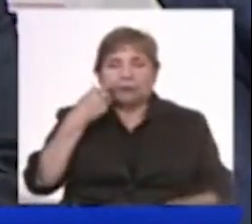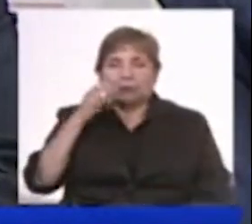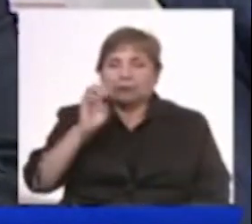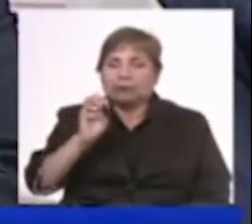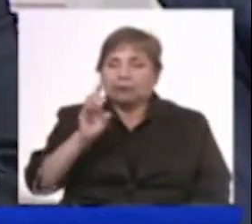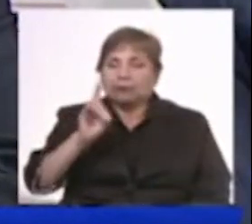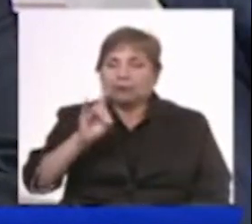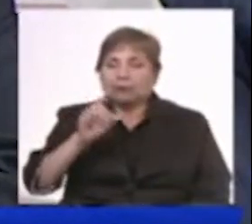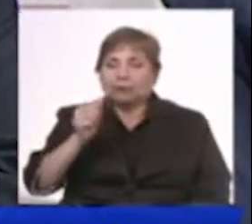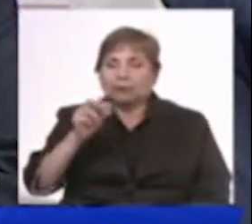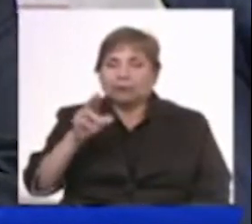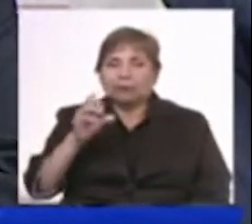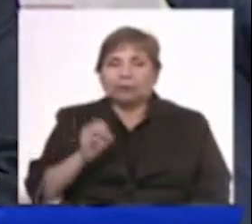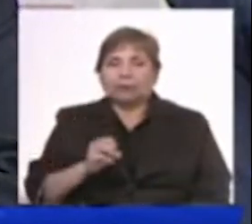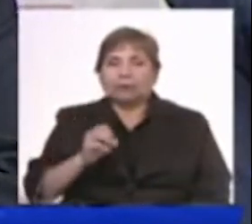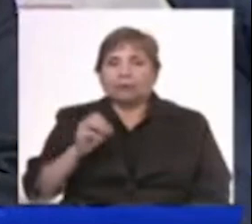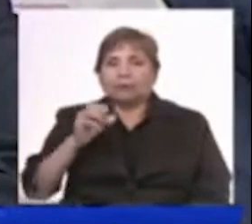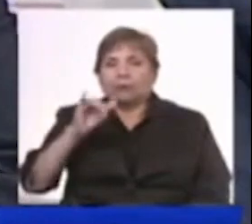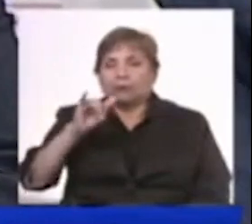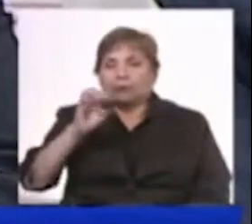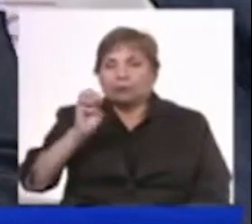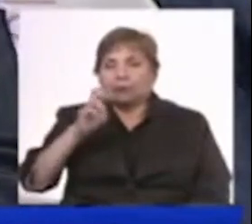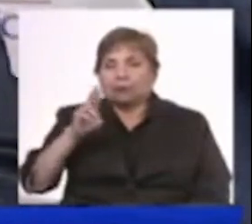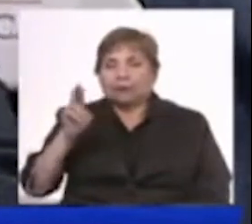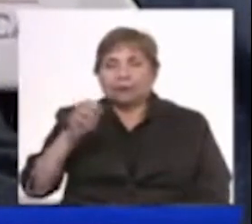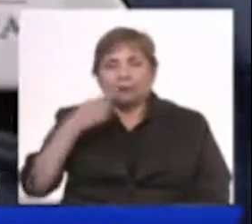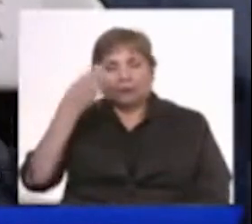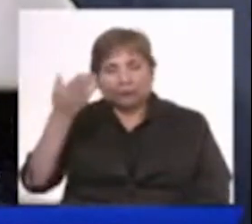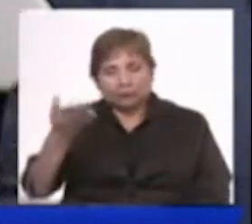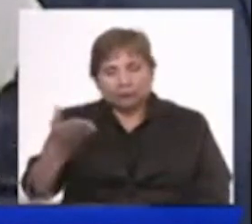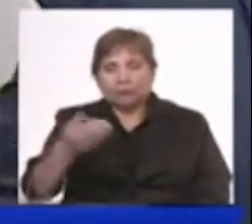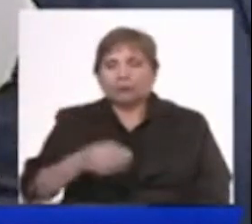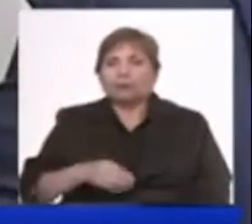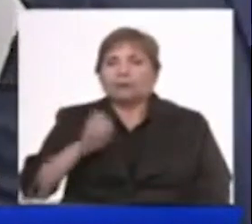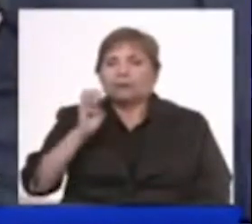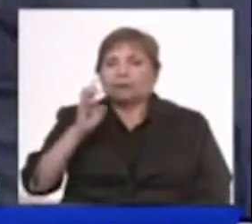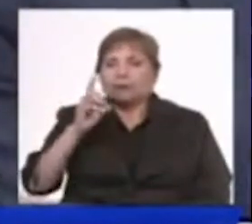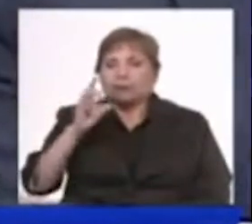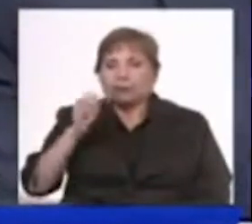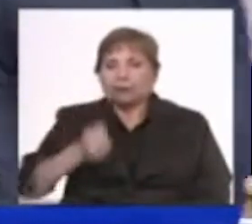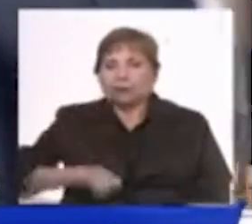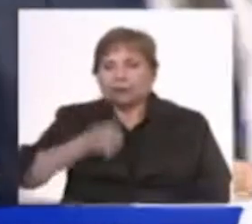Eduardo Llerena, jefe del área de grabaciones. Adelante, Eduardo.